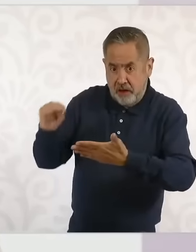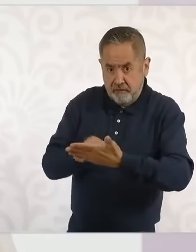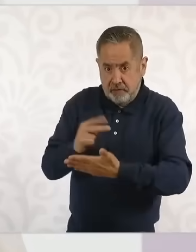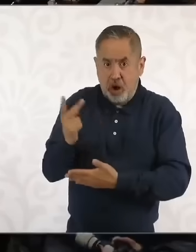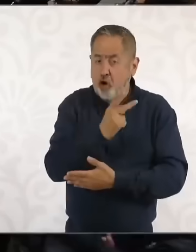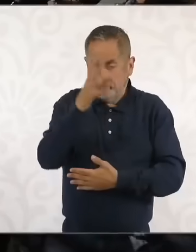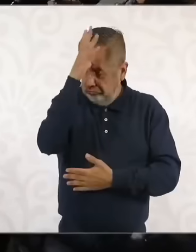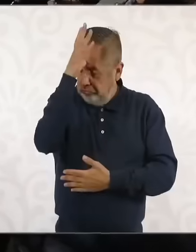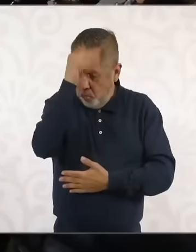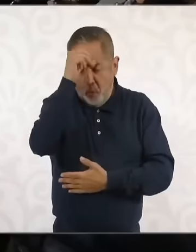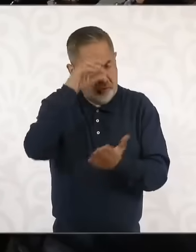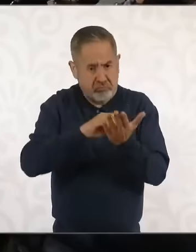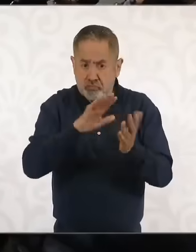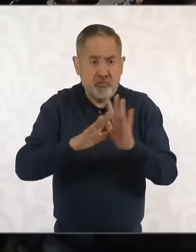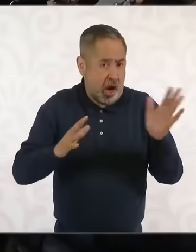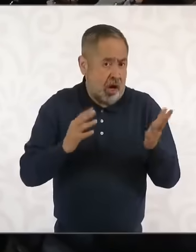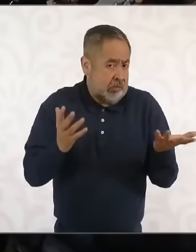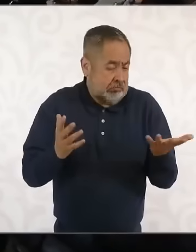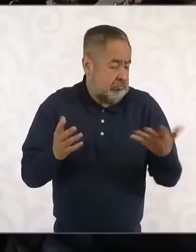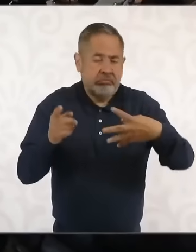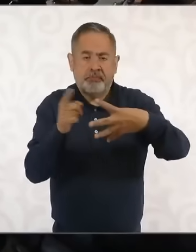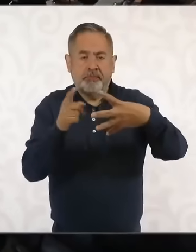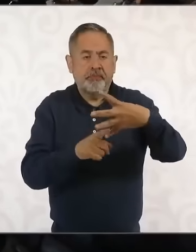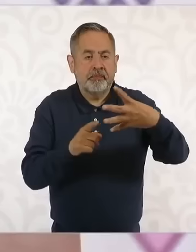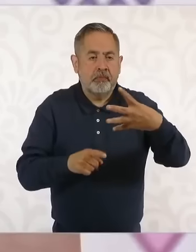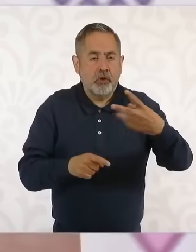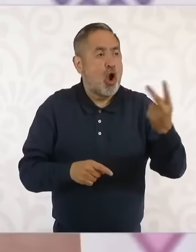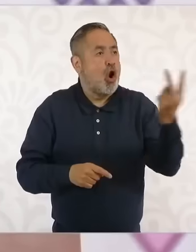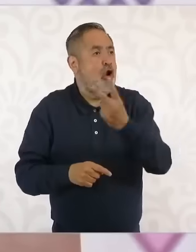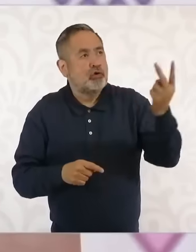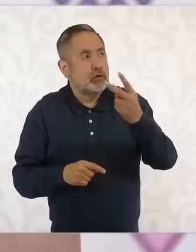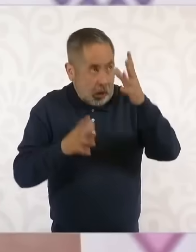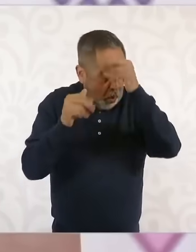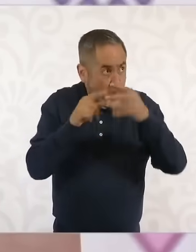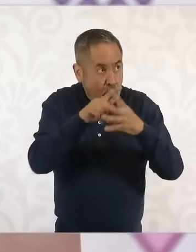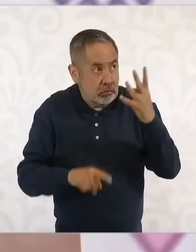que son reconocidos por ambos países: